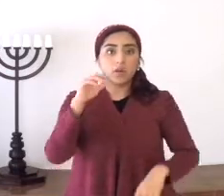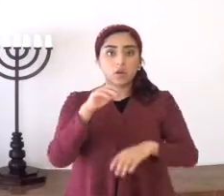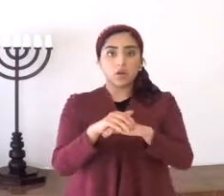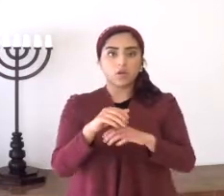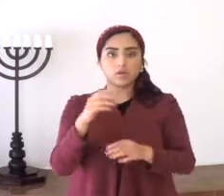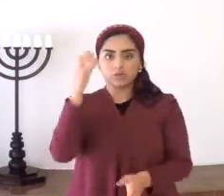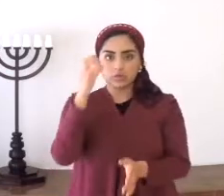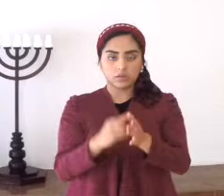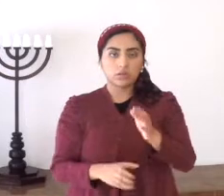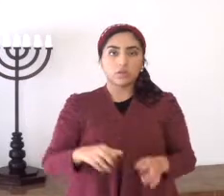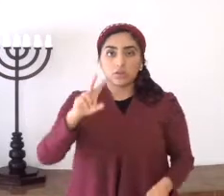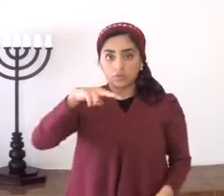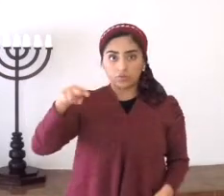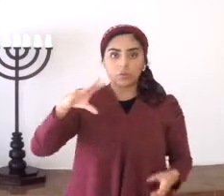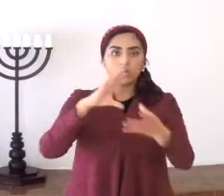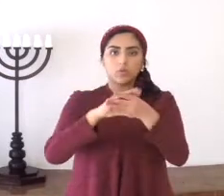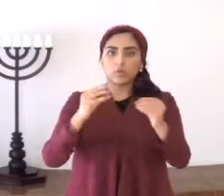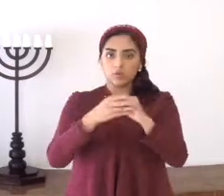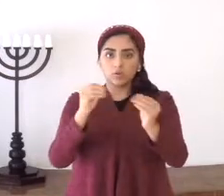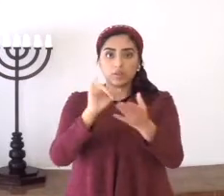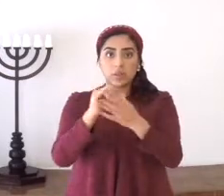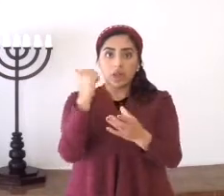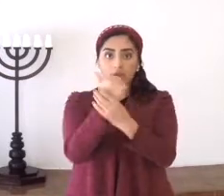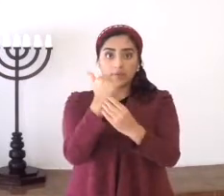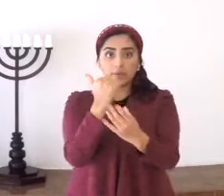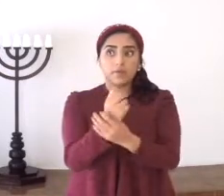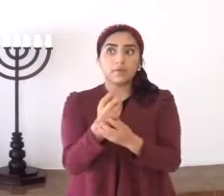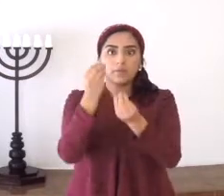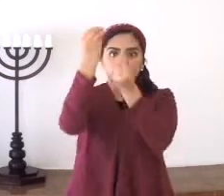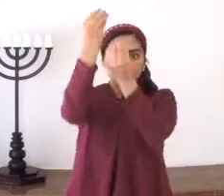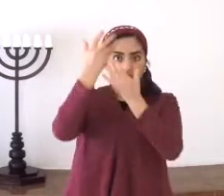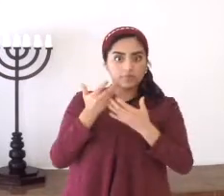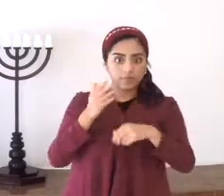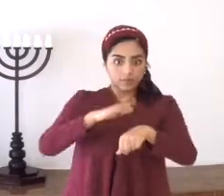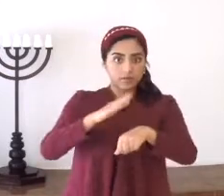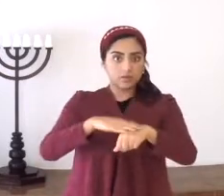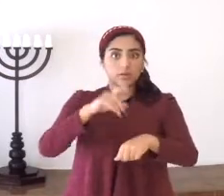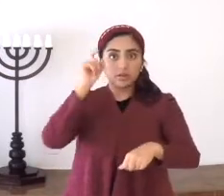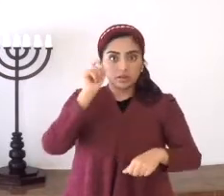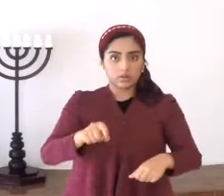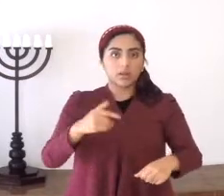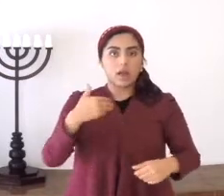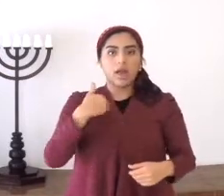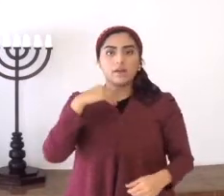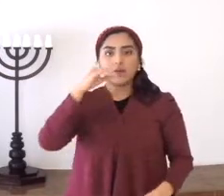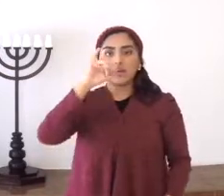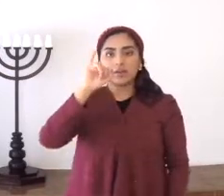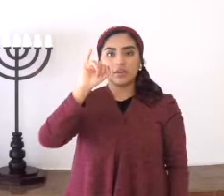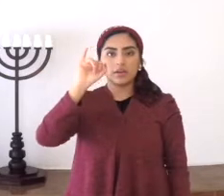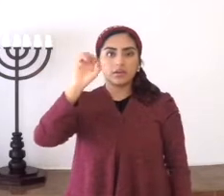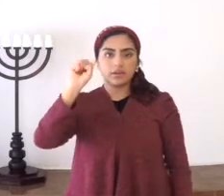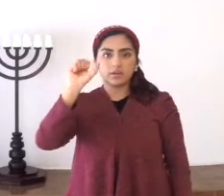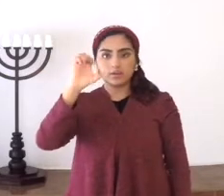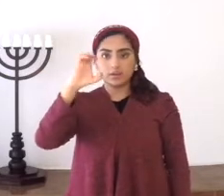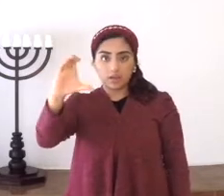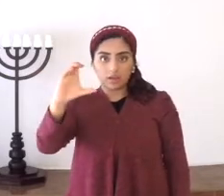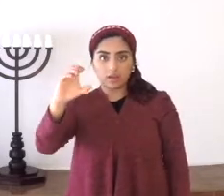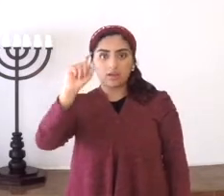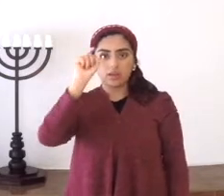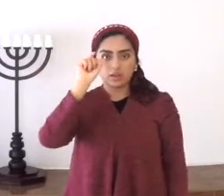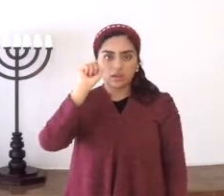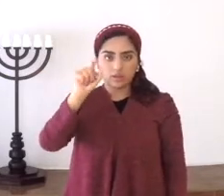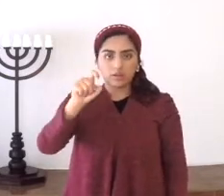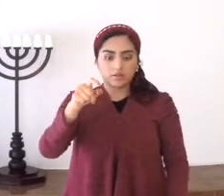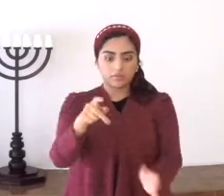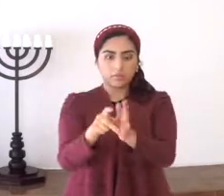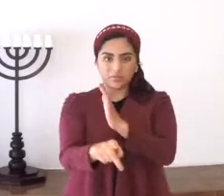Aleluya. Ok. En el capítulo 22 se trata de que Abraham recibe el aviso de que ofrezca a su